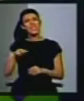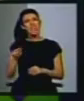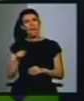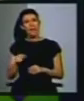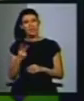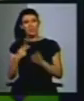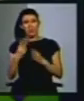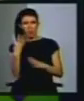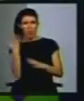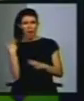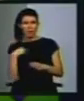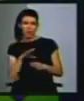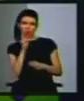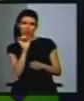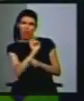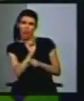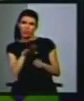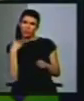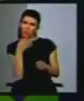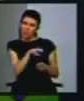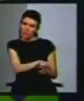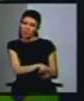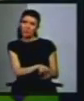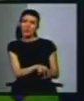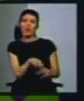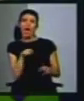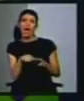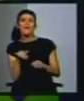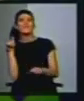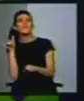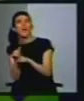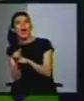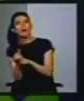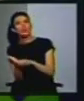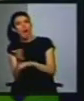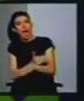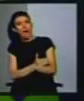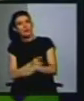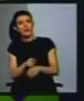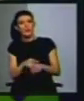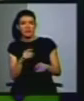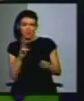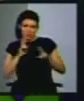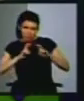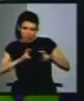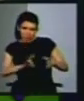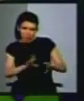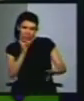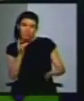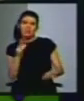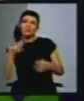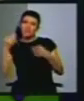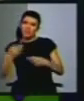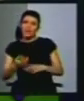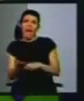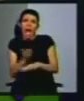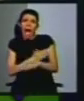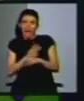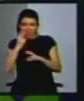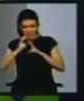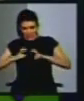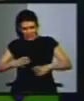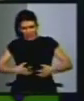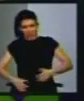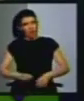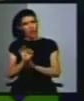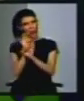2004, resultó ser falso. Su cuerpo fue exhumado esta mañana y se consignó que sus órganos nunca fueron investigados. El médico forense que realizó